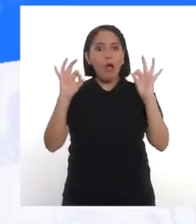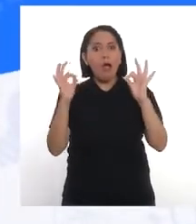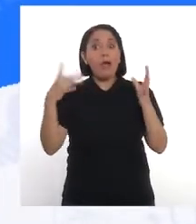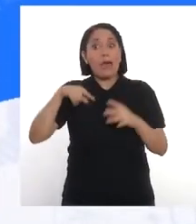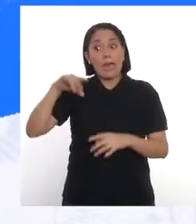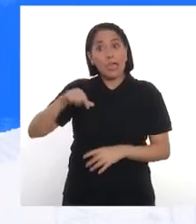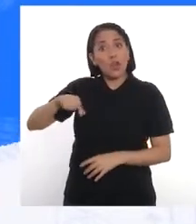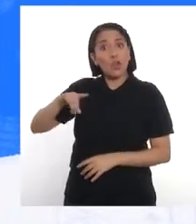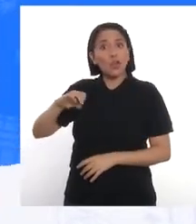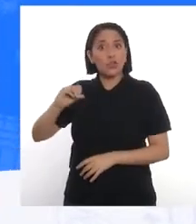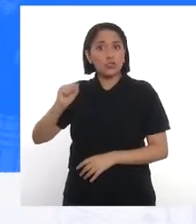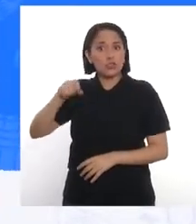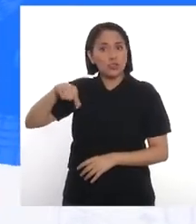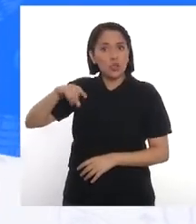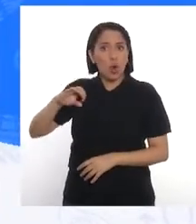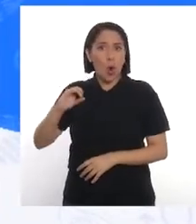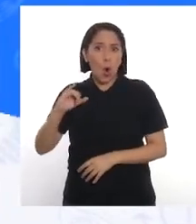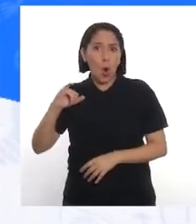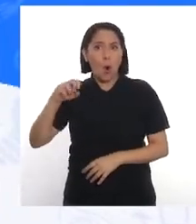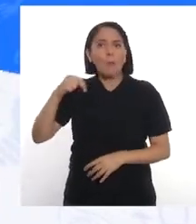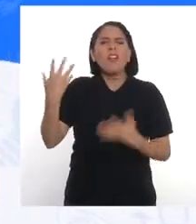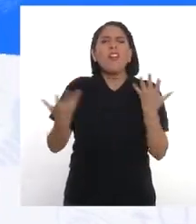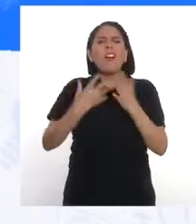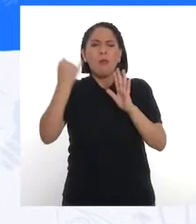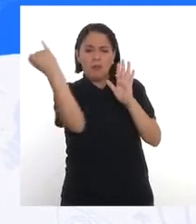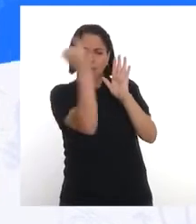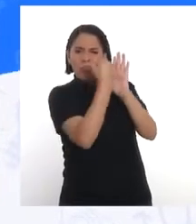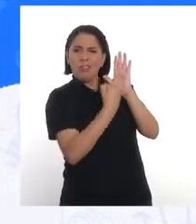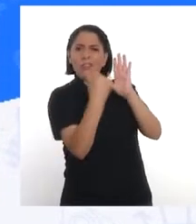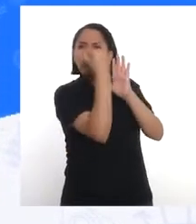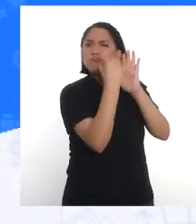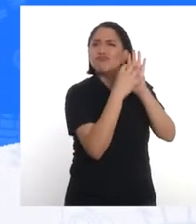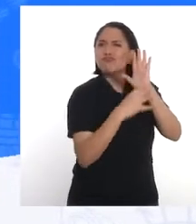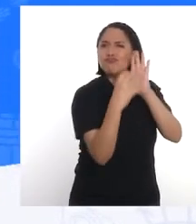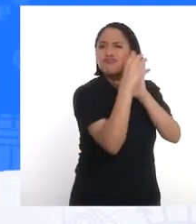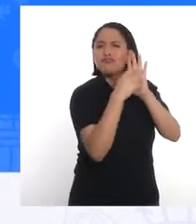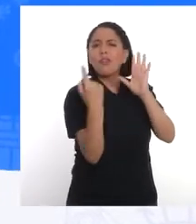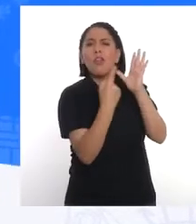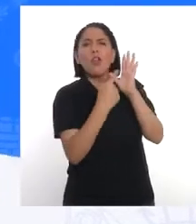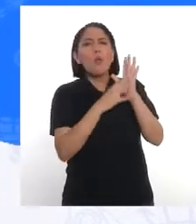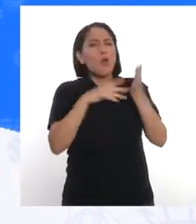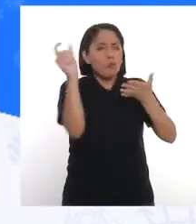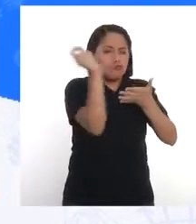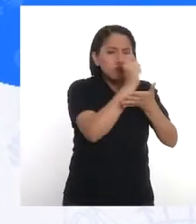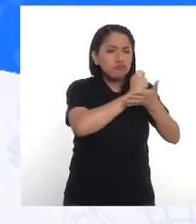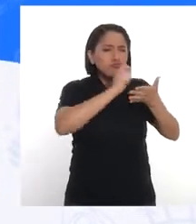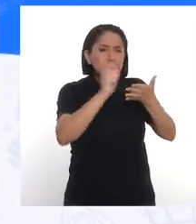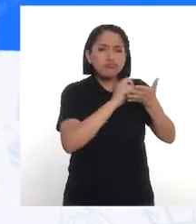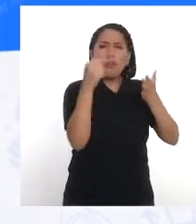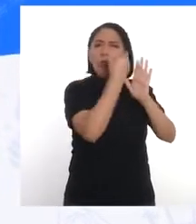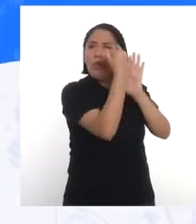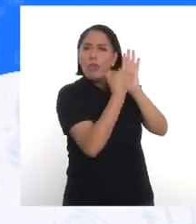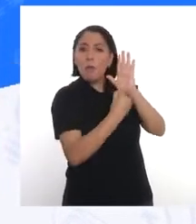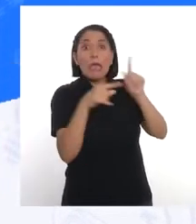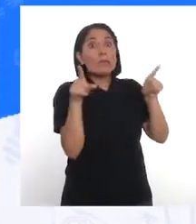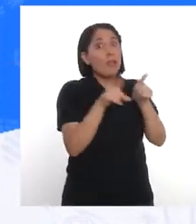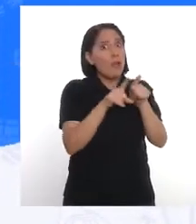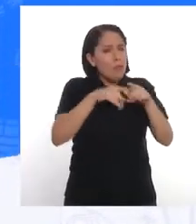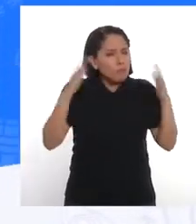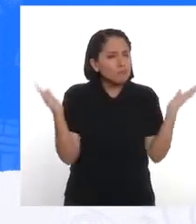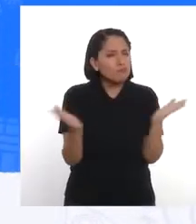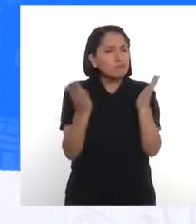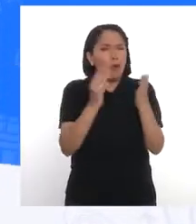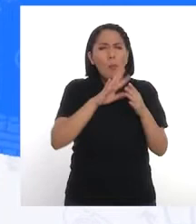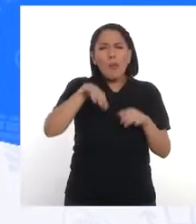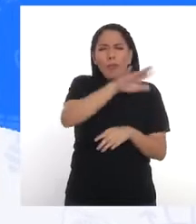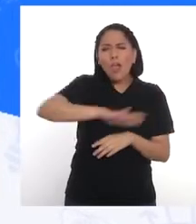En Coscomic se elaboran cómics e historias con el arte de la narrativa gráfica. Y también se fomenta la lectura en ciudadanos cusqueños